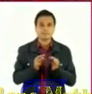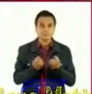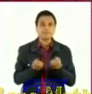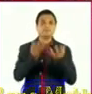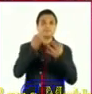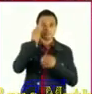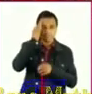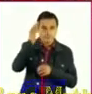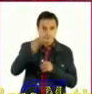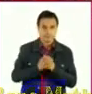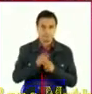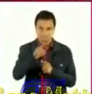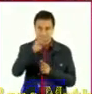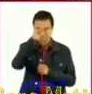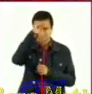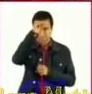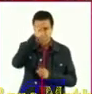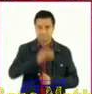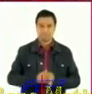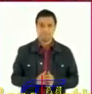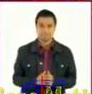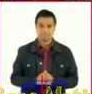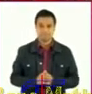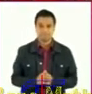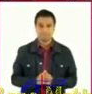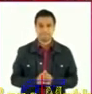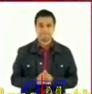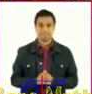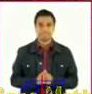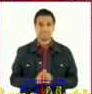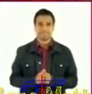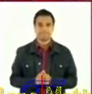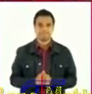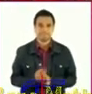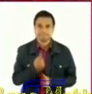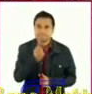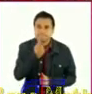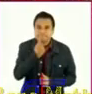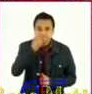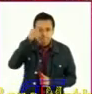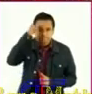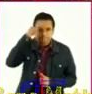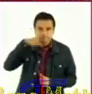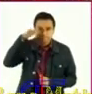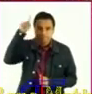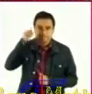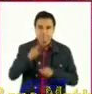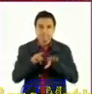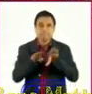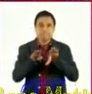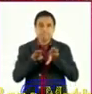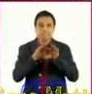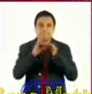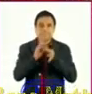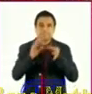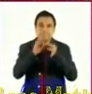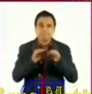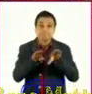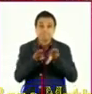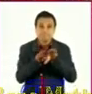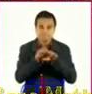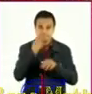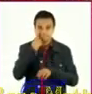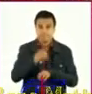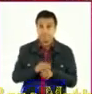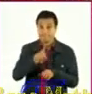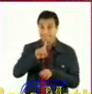sea en días o en horas. Una manera muy sencilla de hacerlo es colocar los días de la semana hacia la derecha e